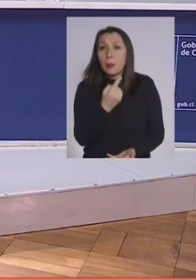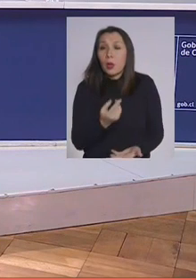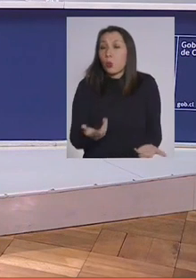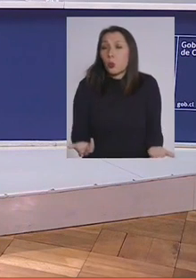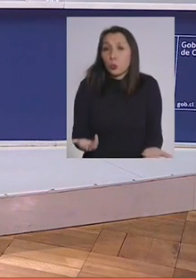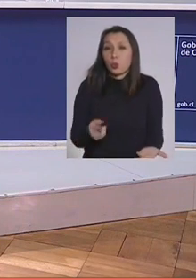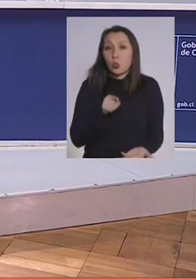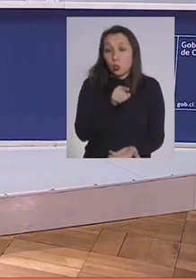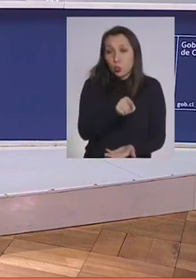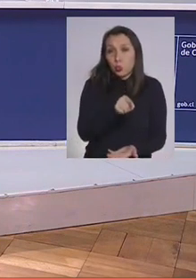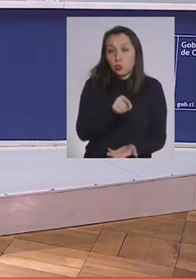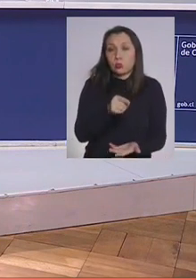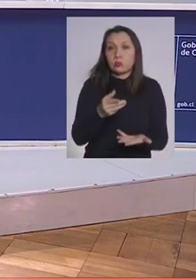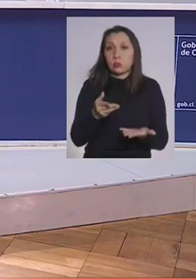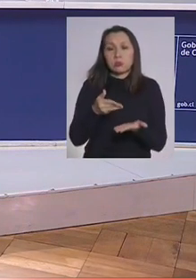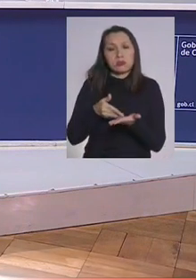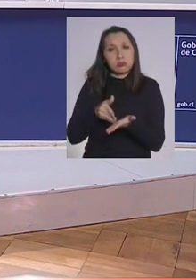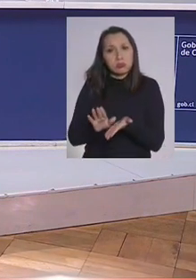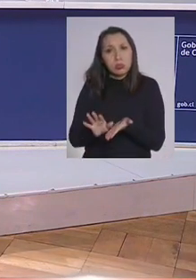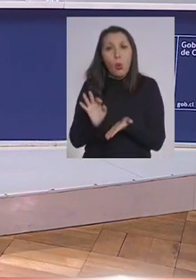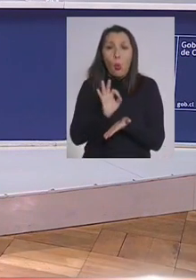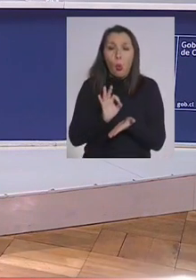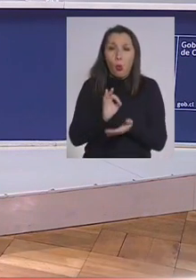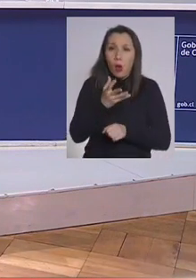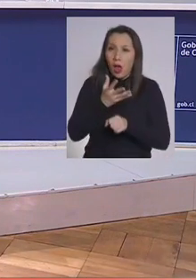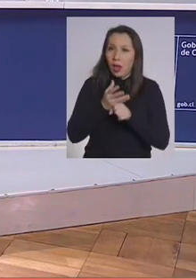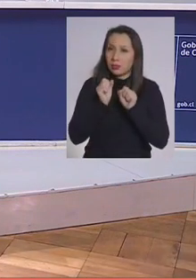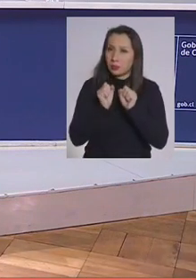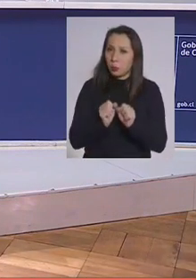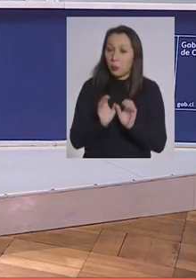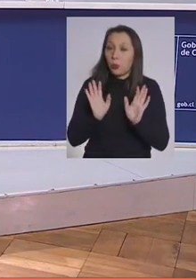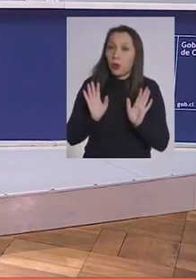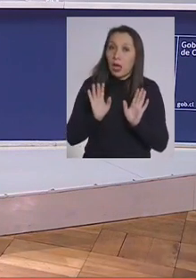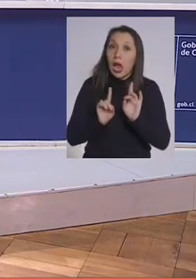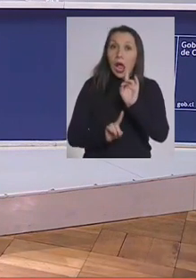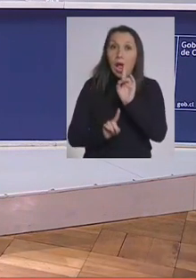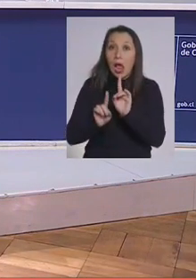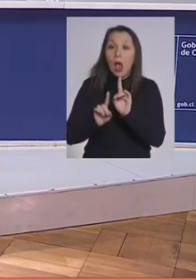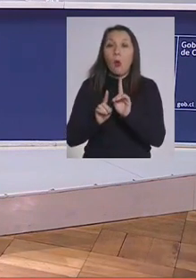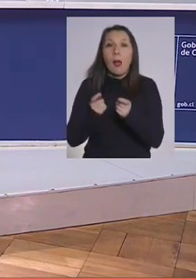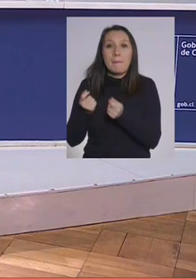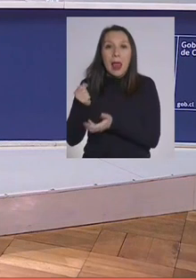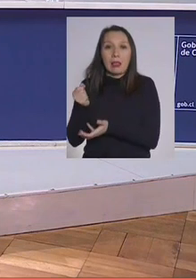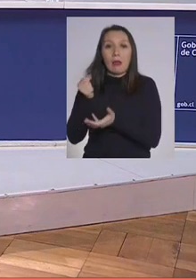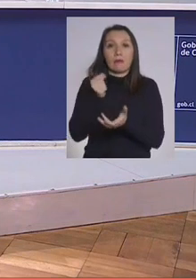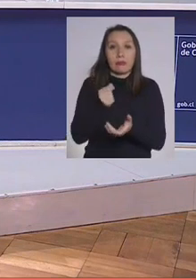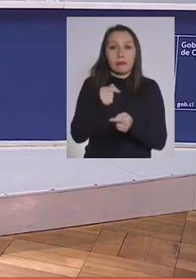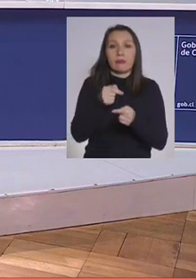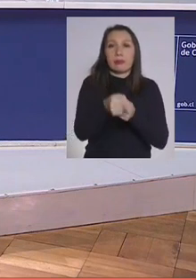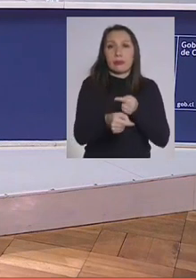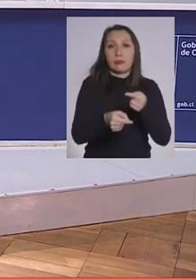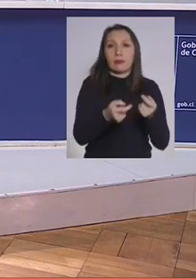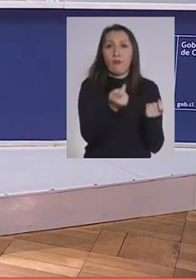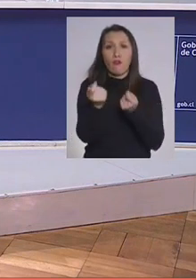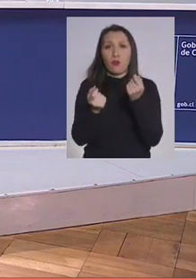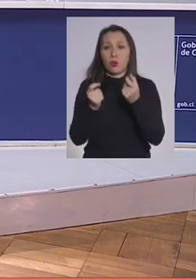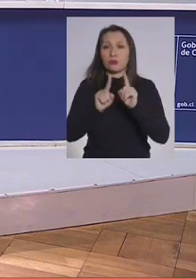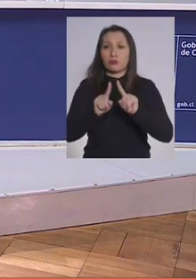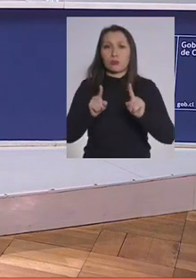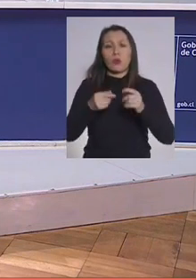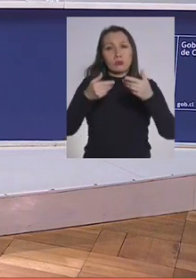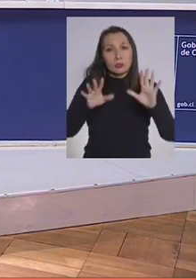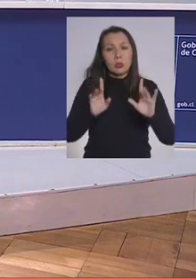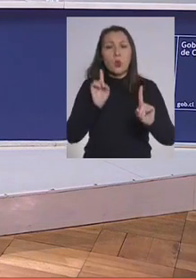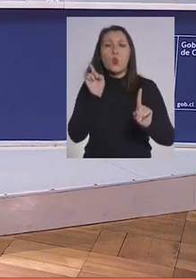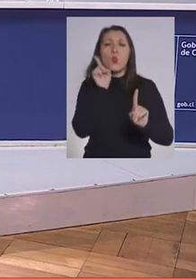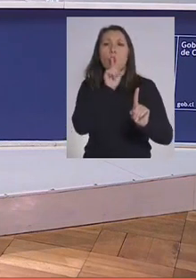usted en el fondo descarta o si es que existe la posibilidad de que quizás en este flujo los montos quizás no estén llegando